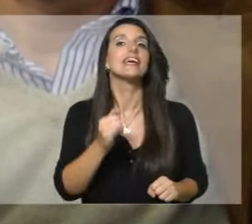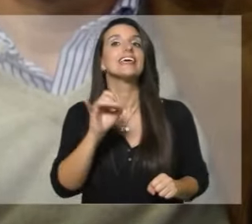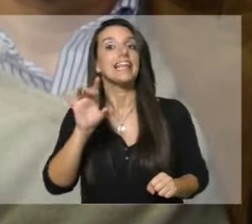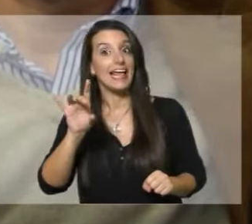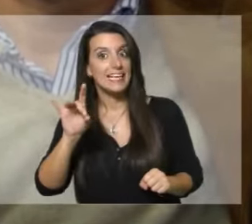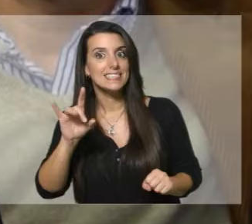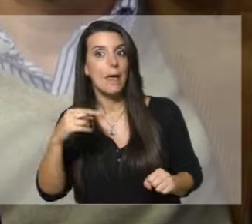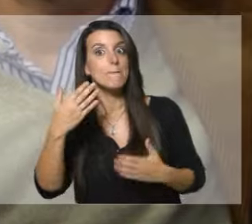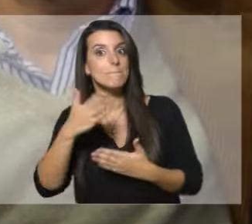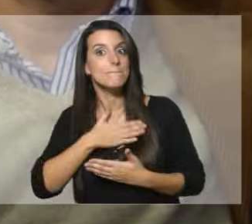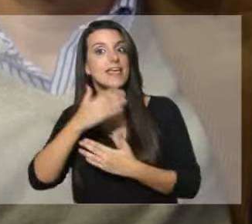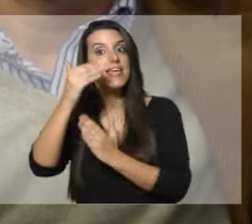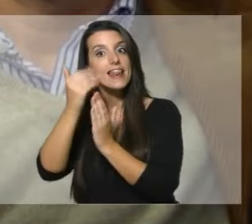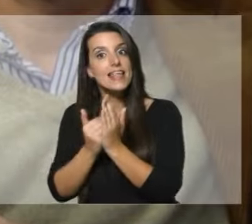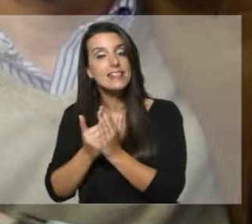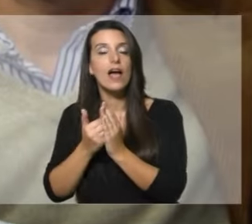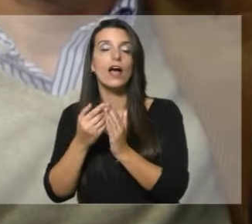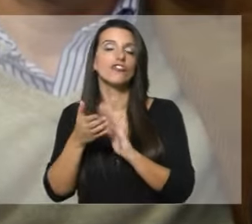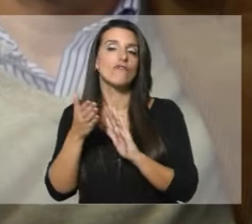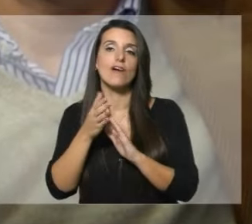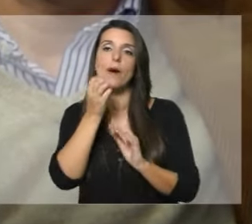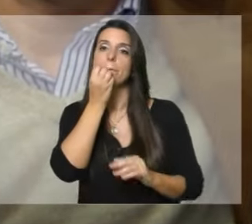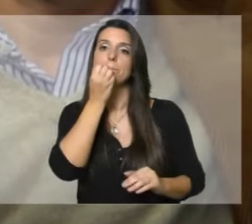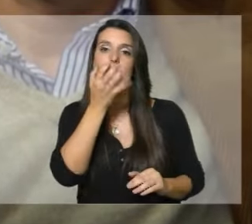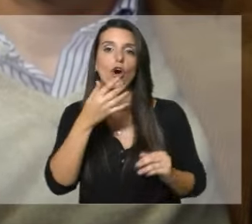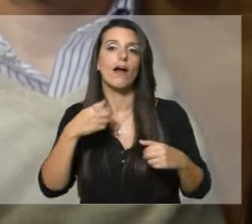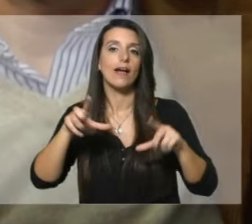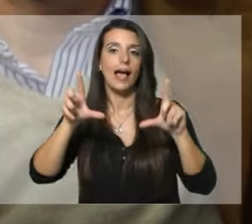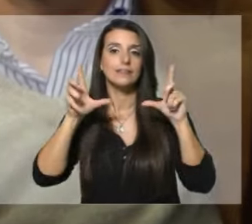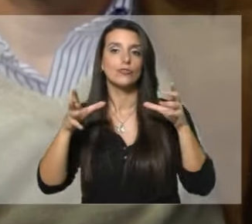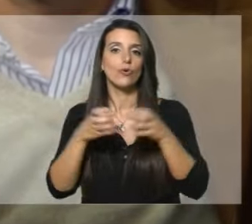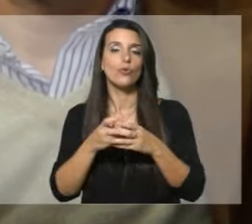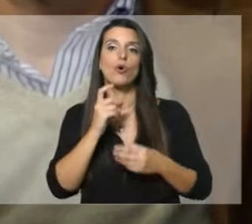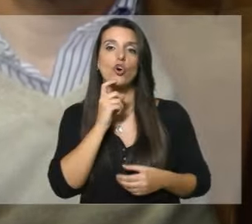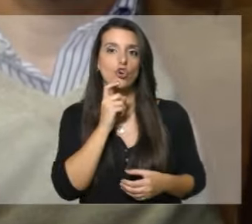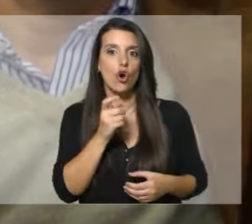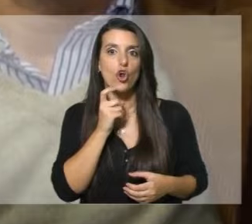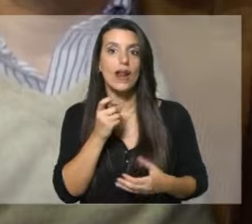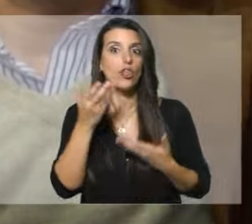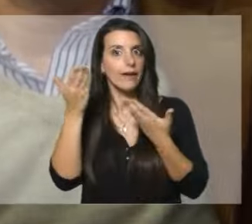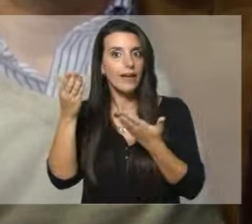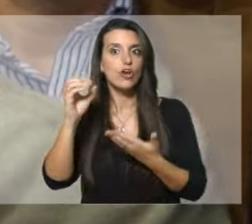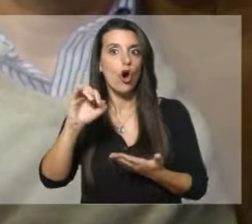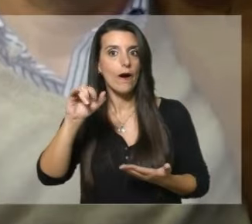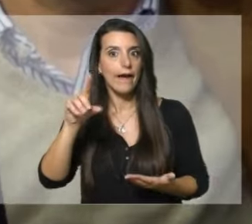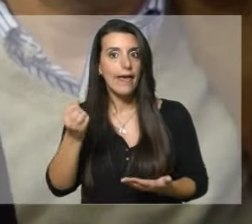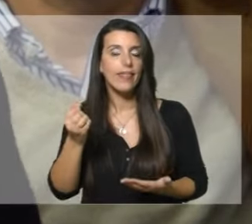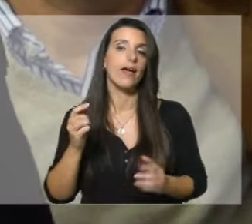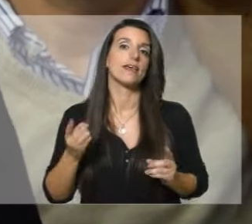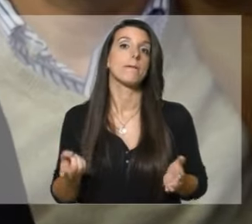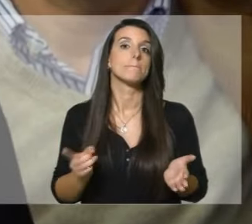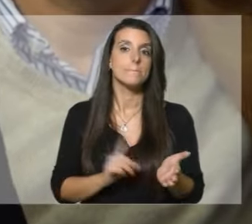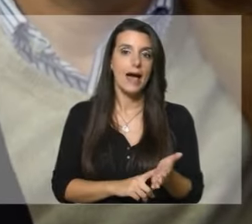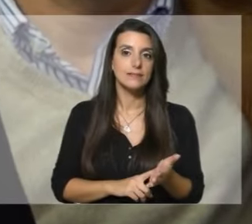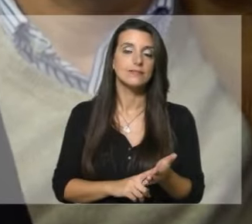15 Y entonces creo que esto le va a hacer bien a la candidatura del partido Colorado que es la de Ojeda eh Y que además